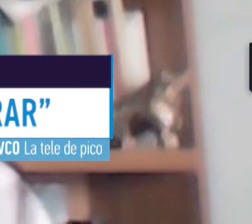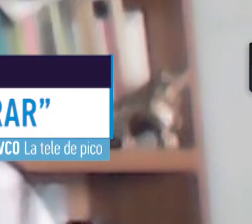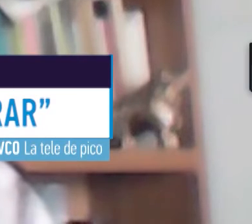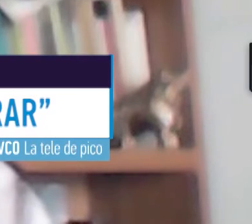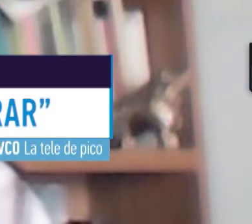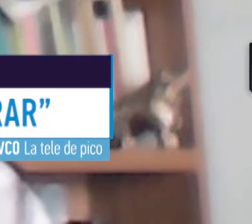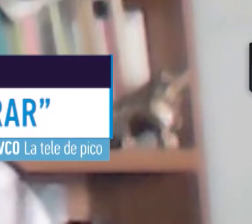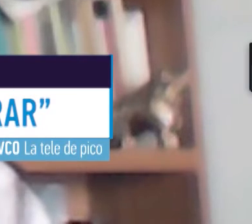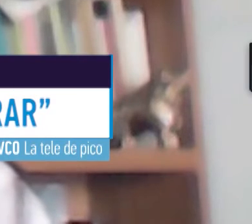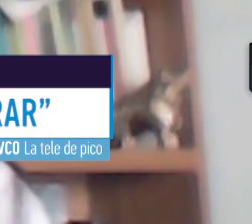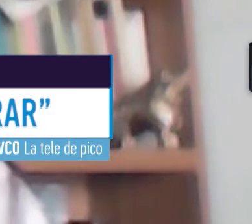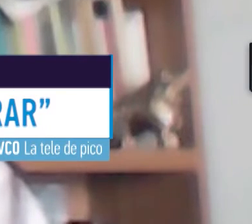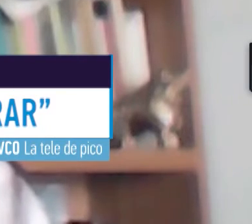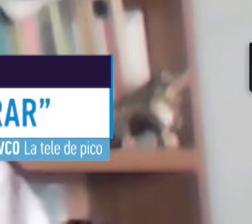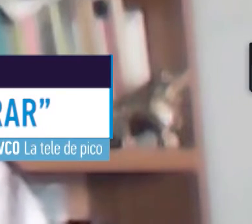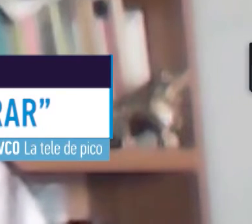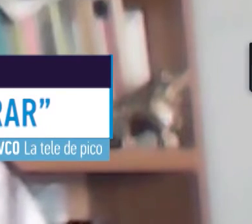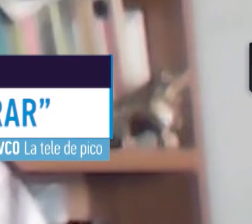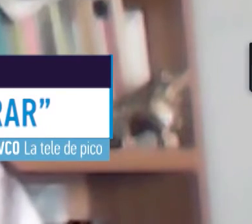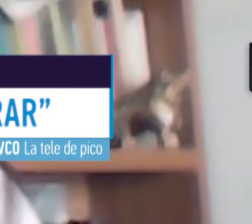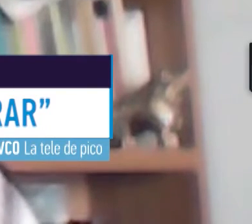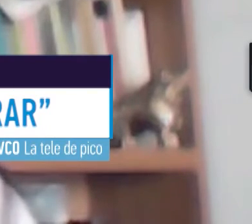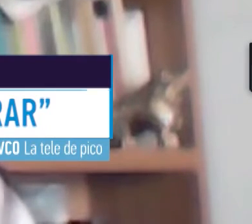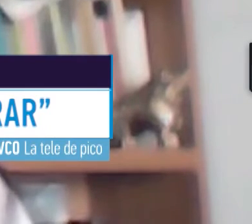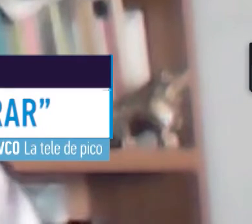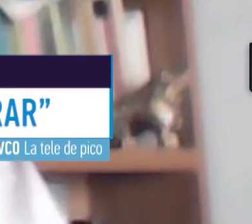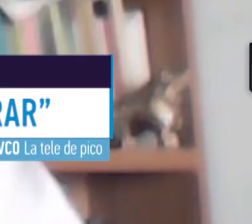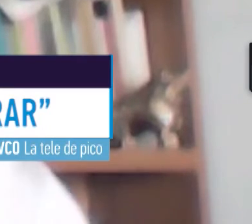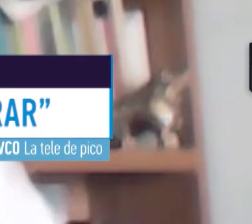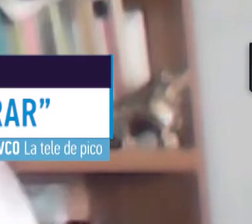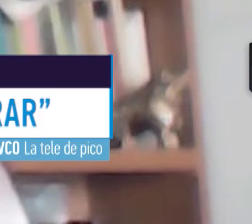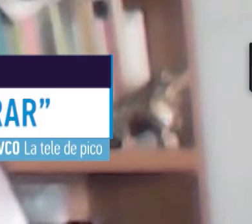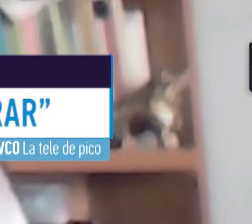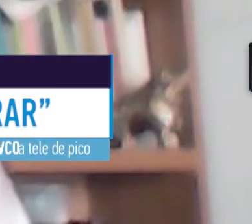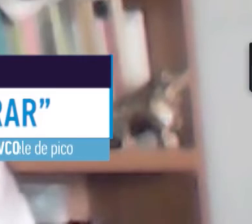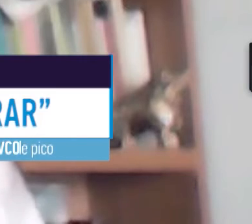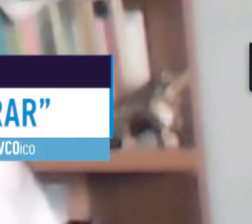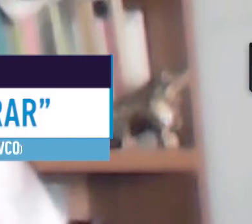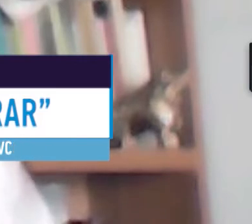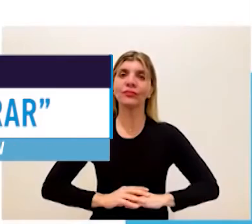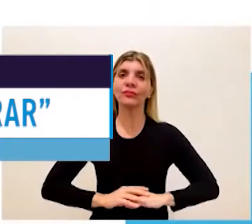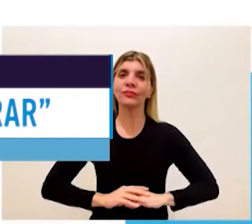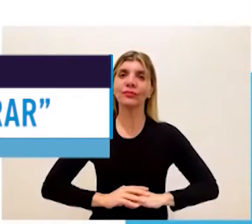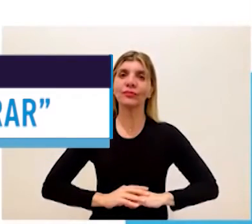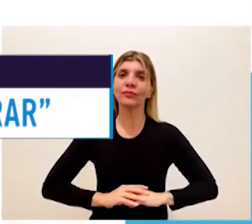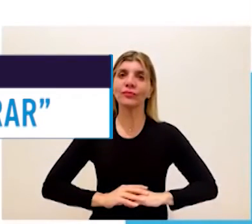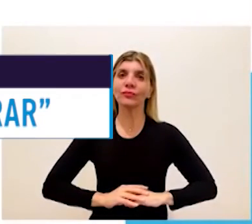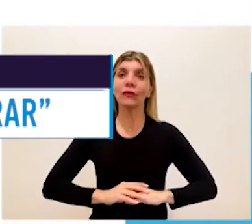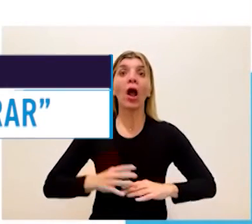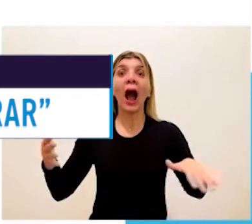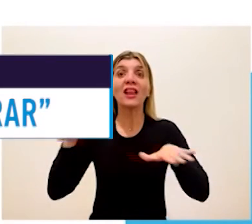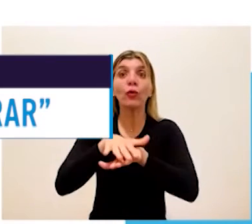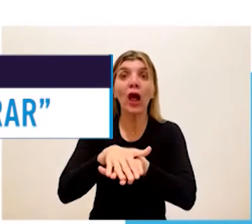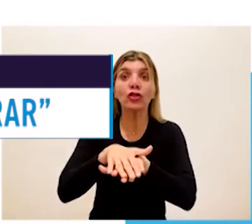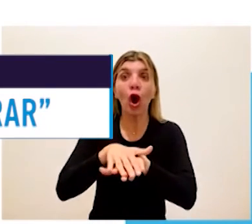que se suma a la discriminación básica por ser una persona con discapacidad. Es decir, cómo impactan las cuestiones en